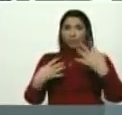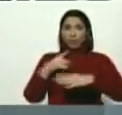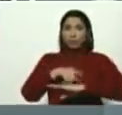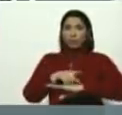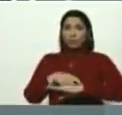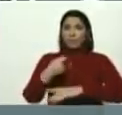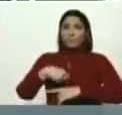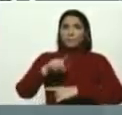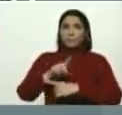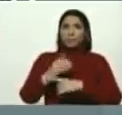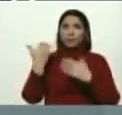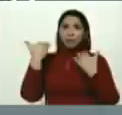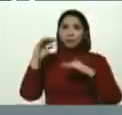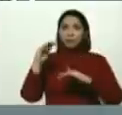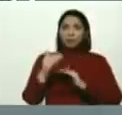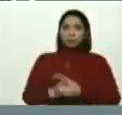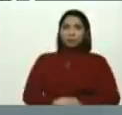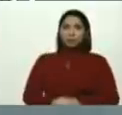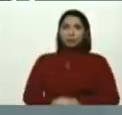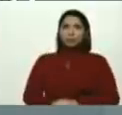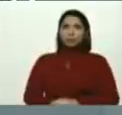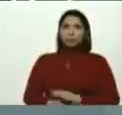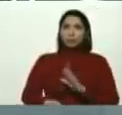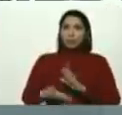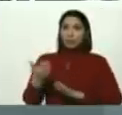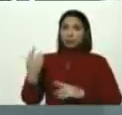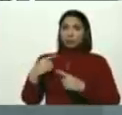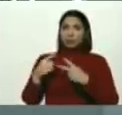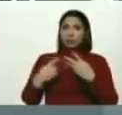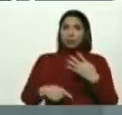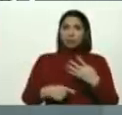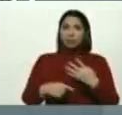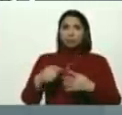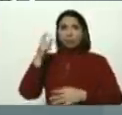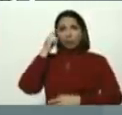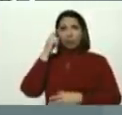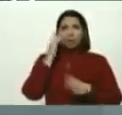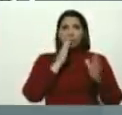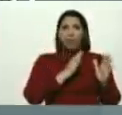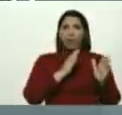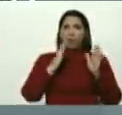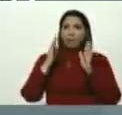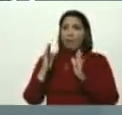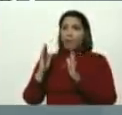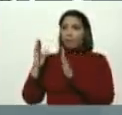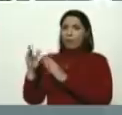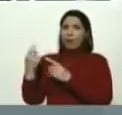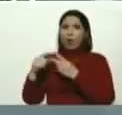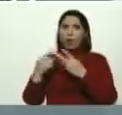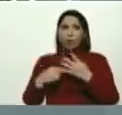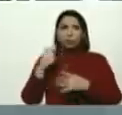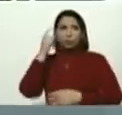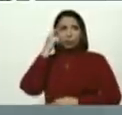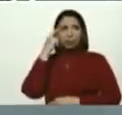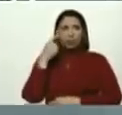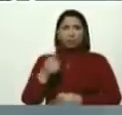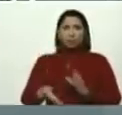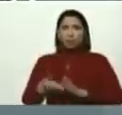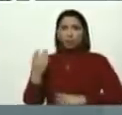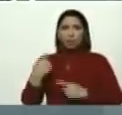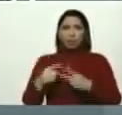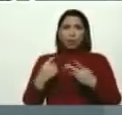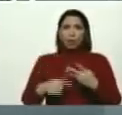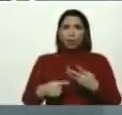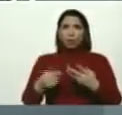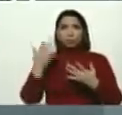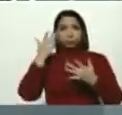primera fase salieron en distintos días intercalados, unos sectores, otro día salían otros, tratando de que